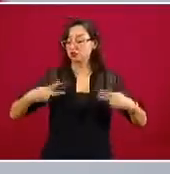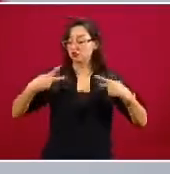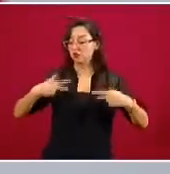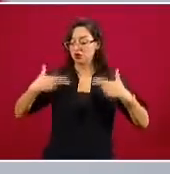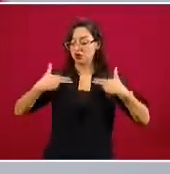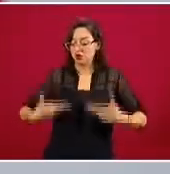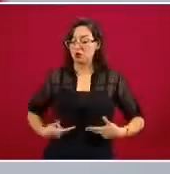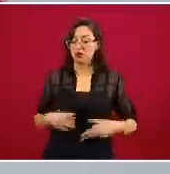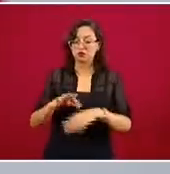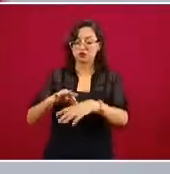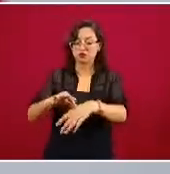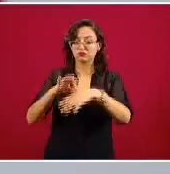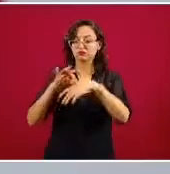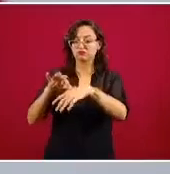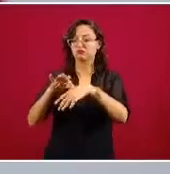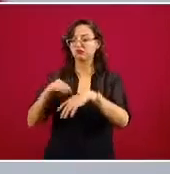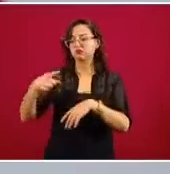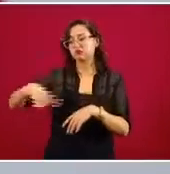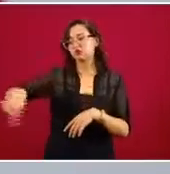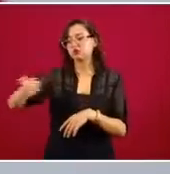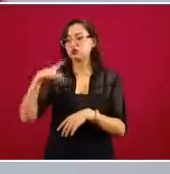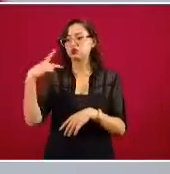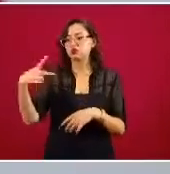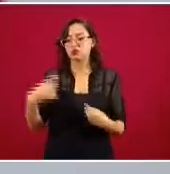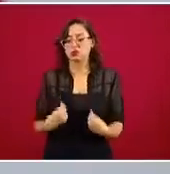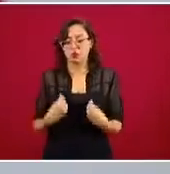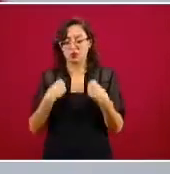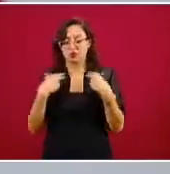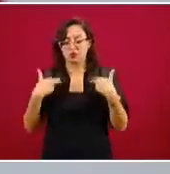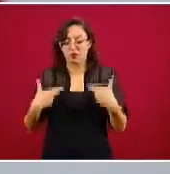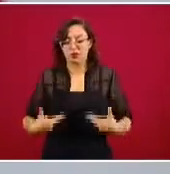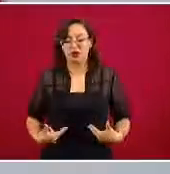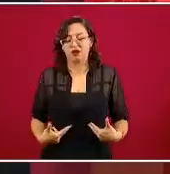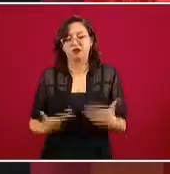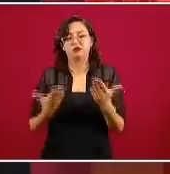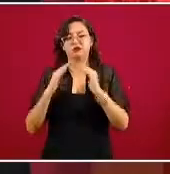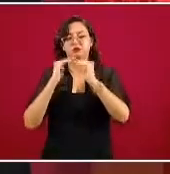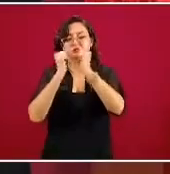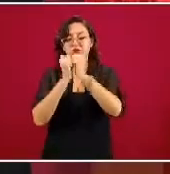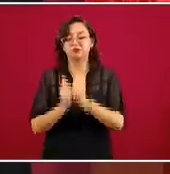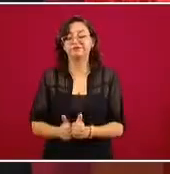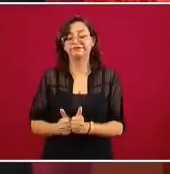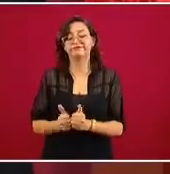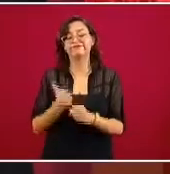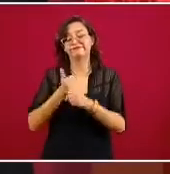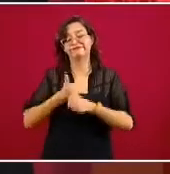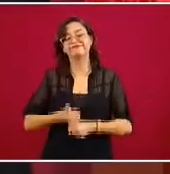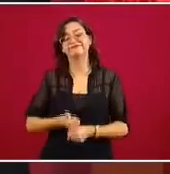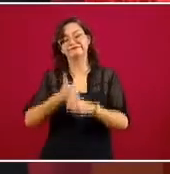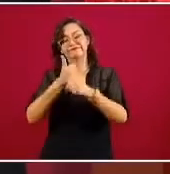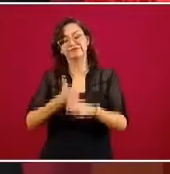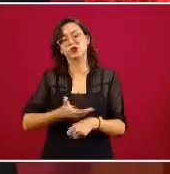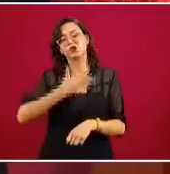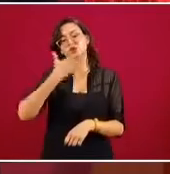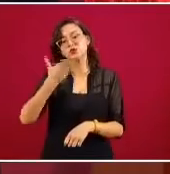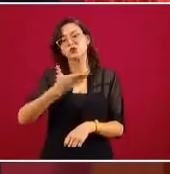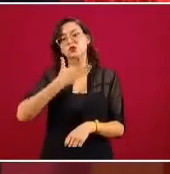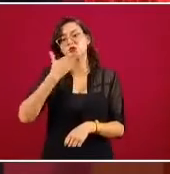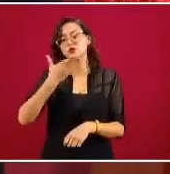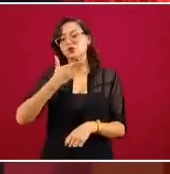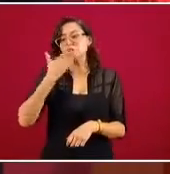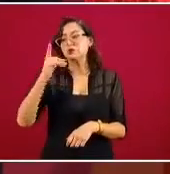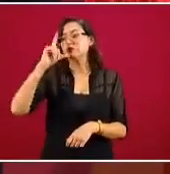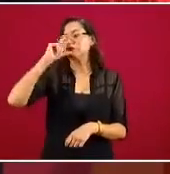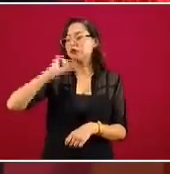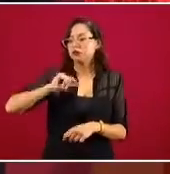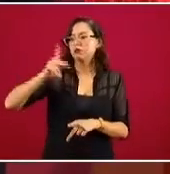hueso que tienen una experiencia vital, una experiencia humana, y se les ha afectado la vida cotidiana, se nos ha